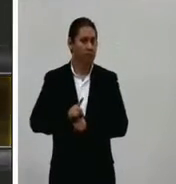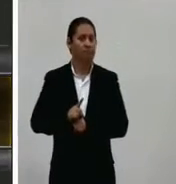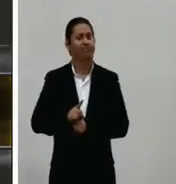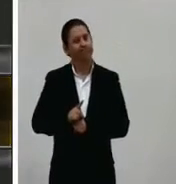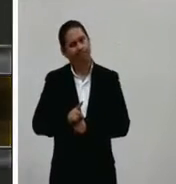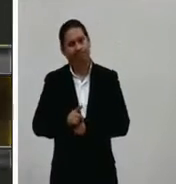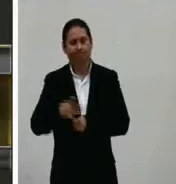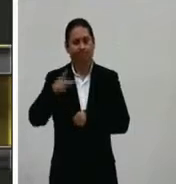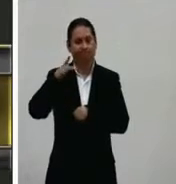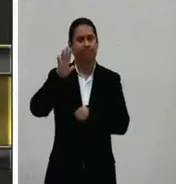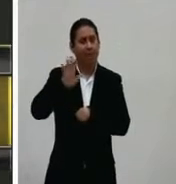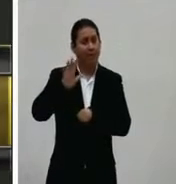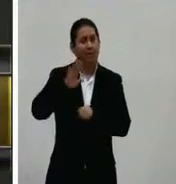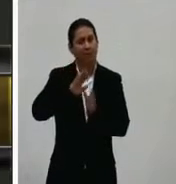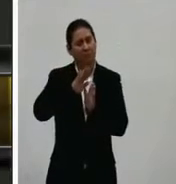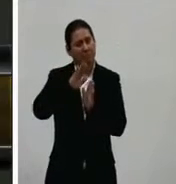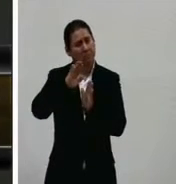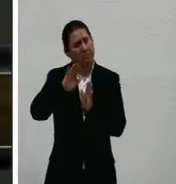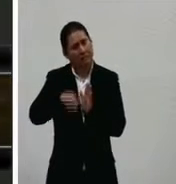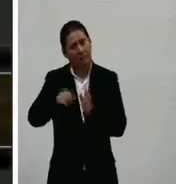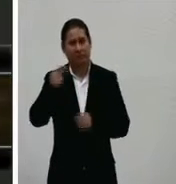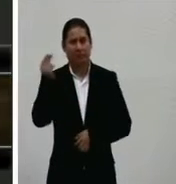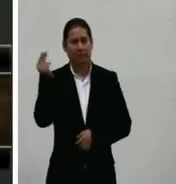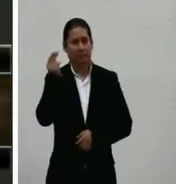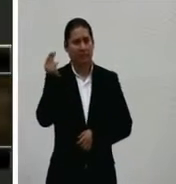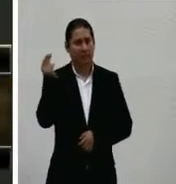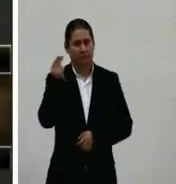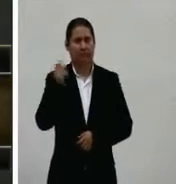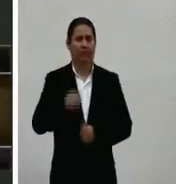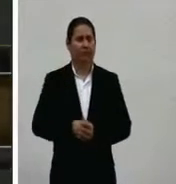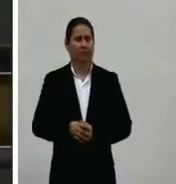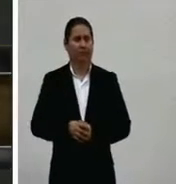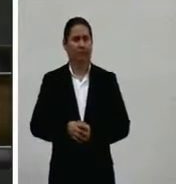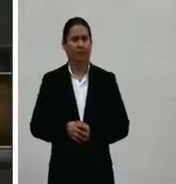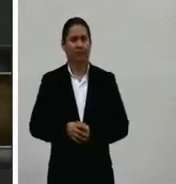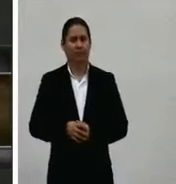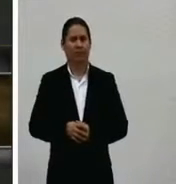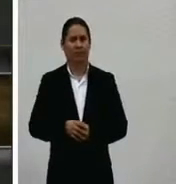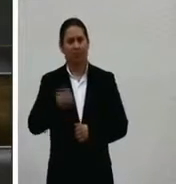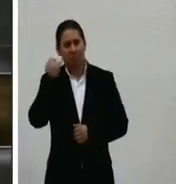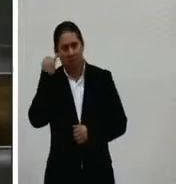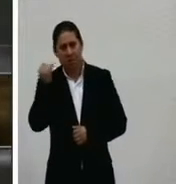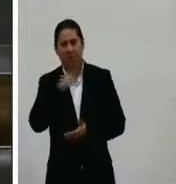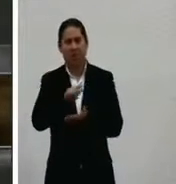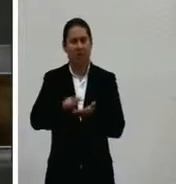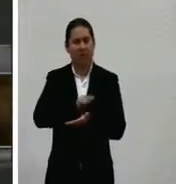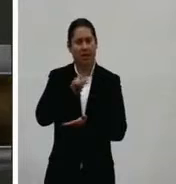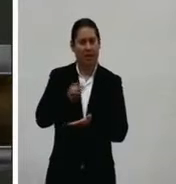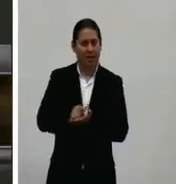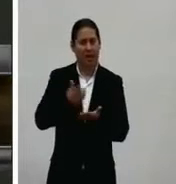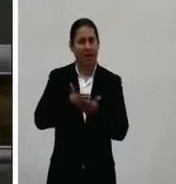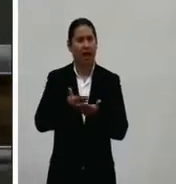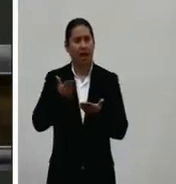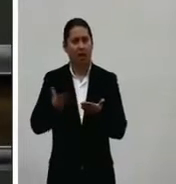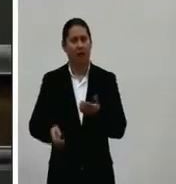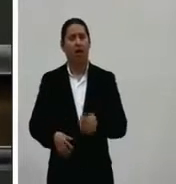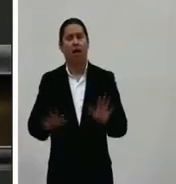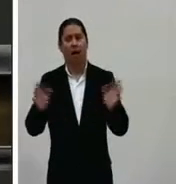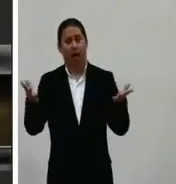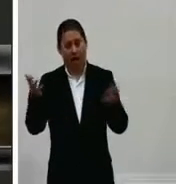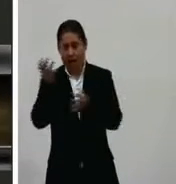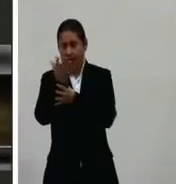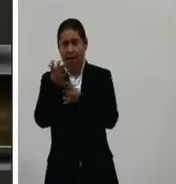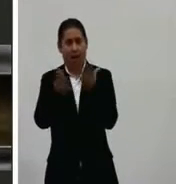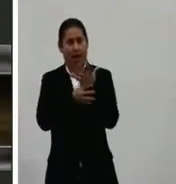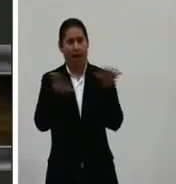a alguno de nosotros tener la necesidad de hacer uso de un precepto legal que ahora está en nuestras manos